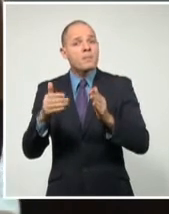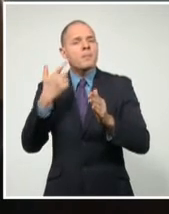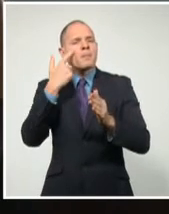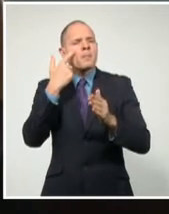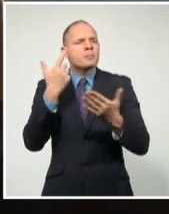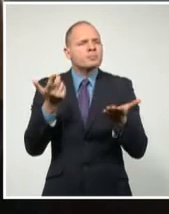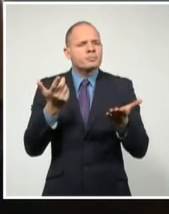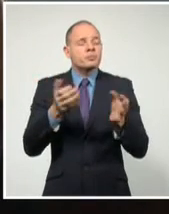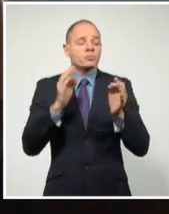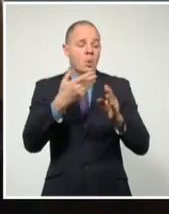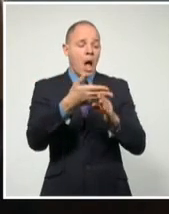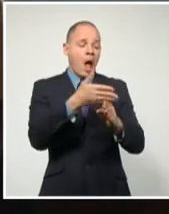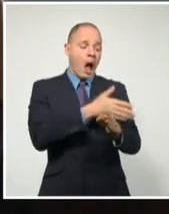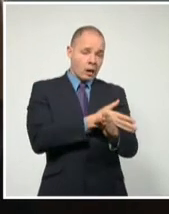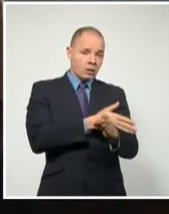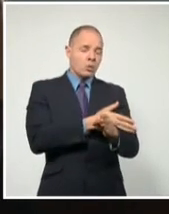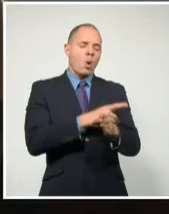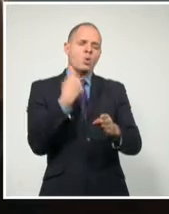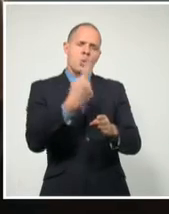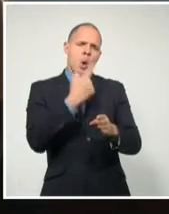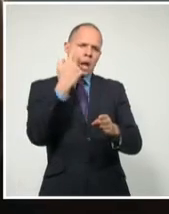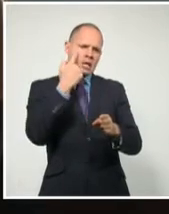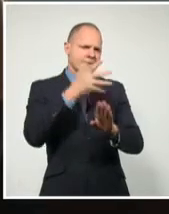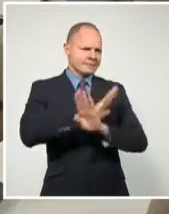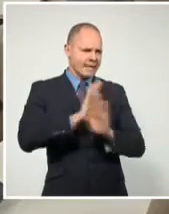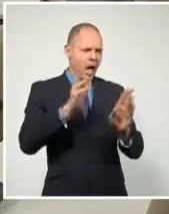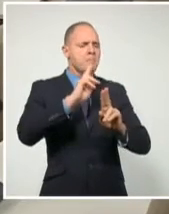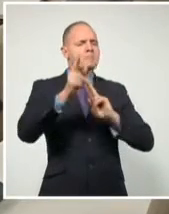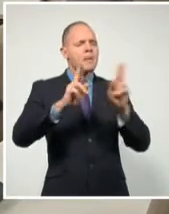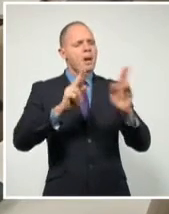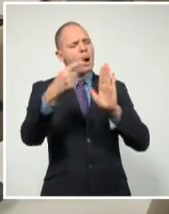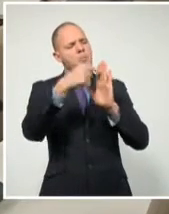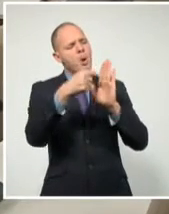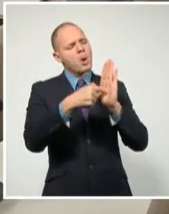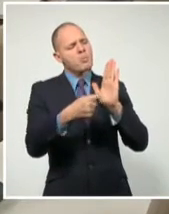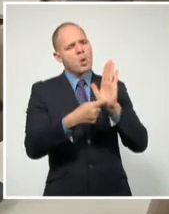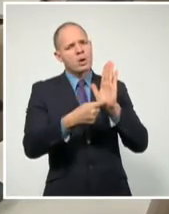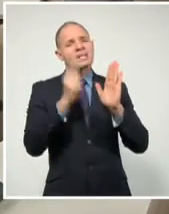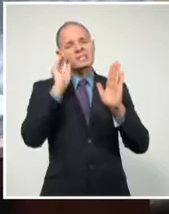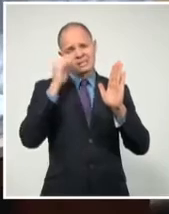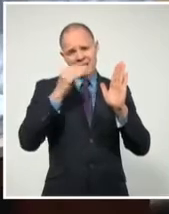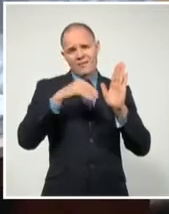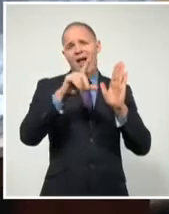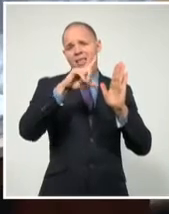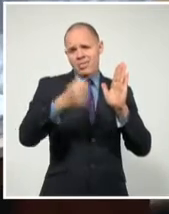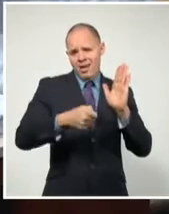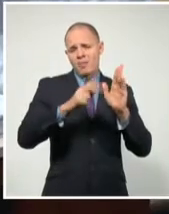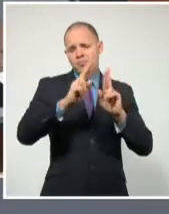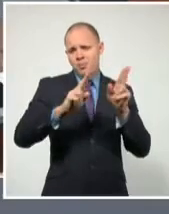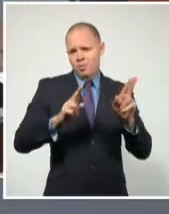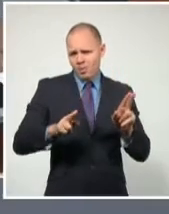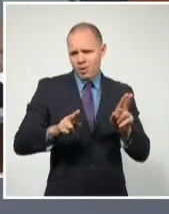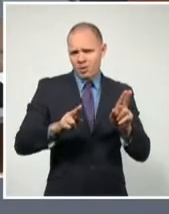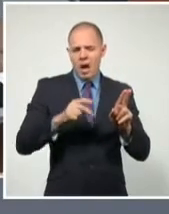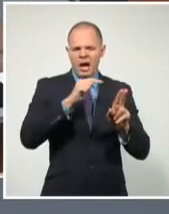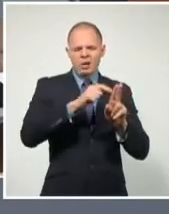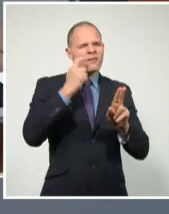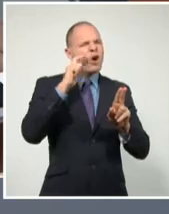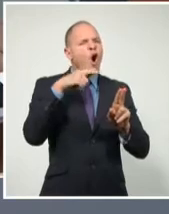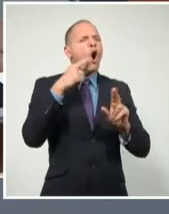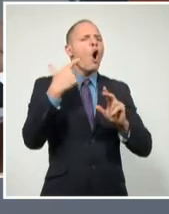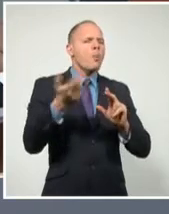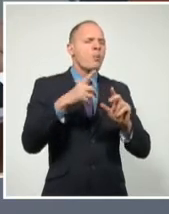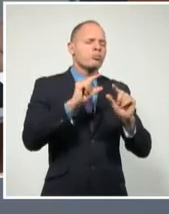de 500 medidas que hemos implementado en este periodo. El mandatario cubano dijo que ante la actual situación es